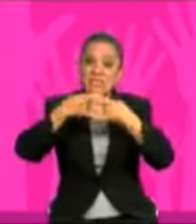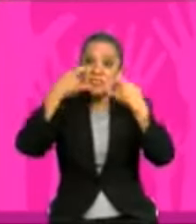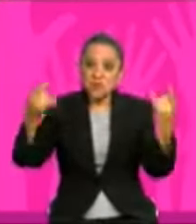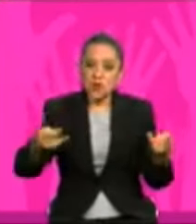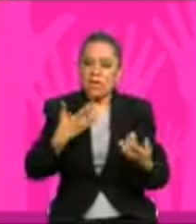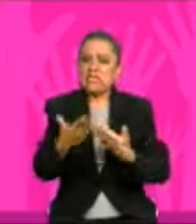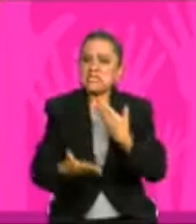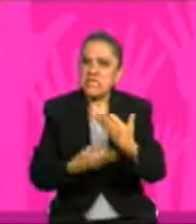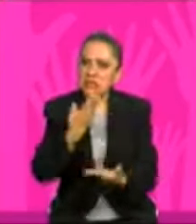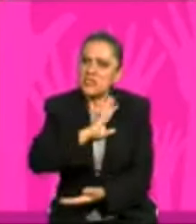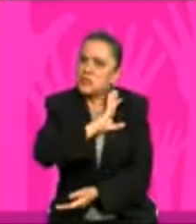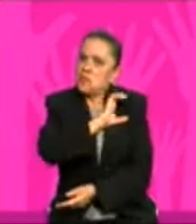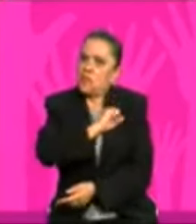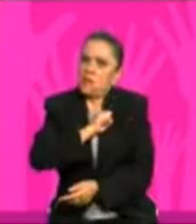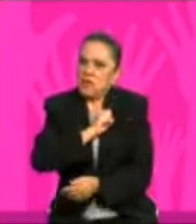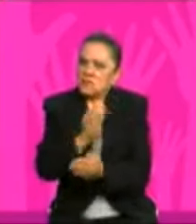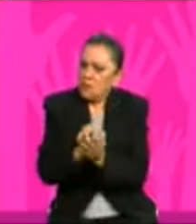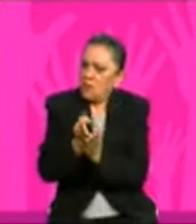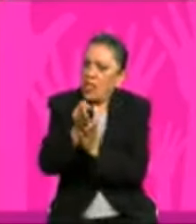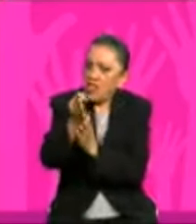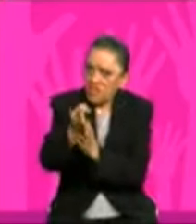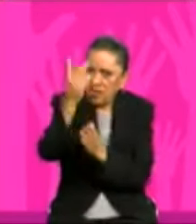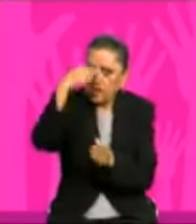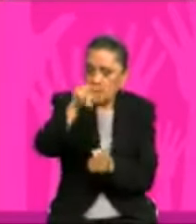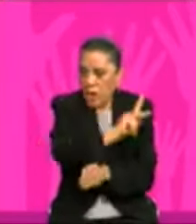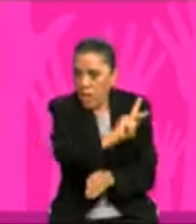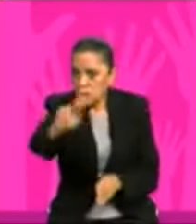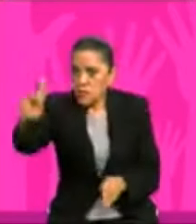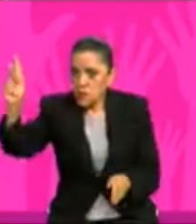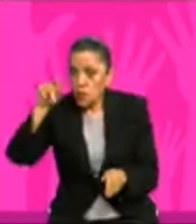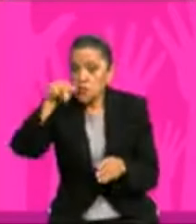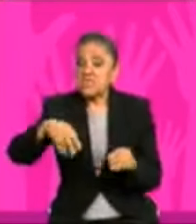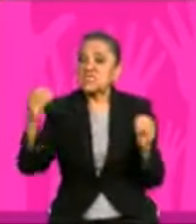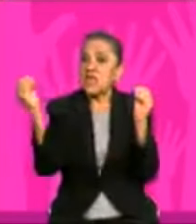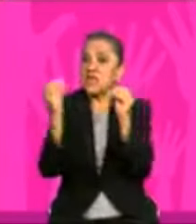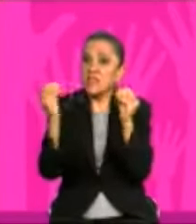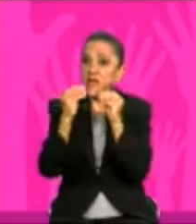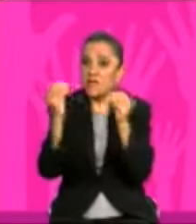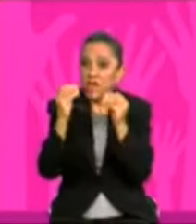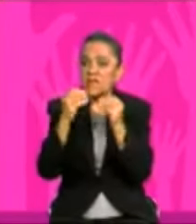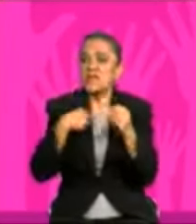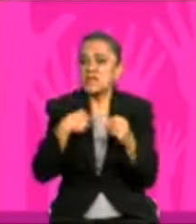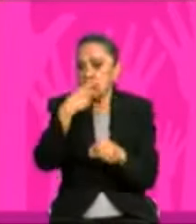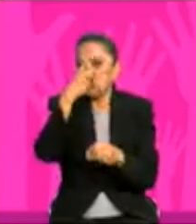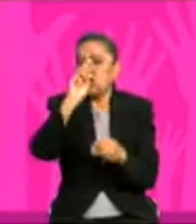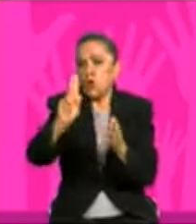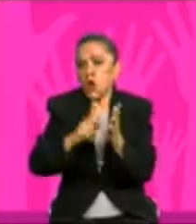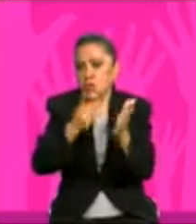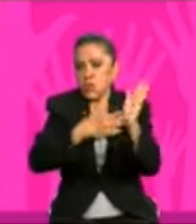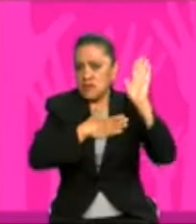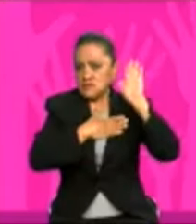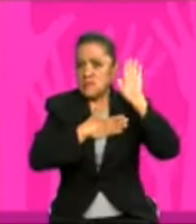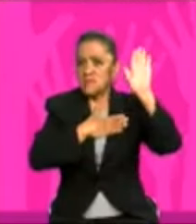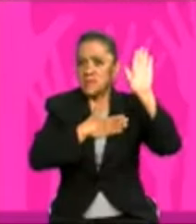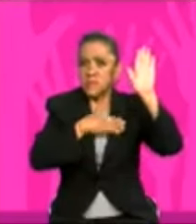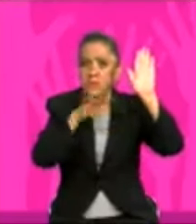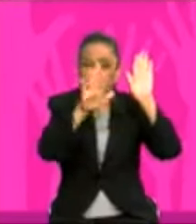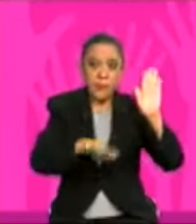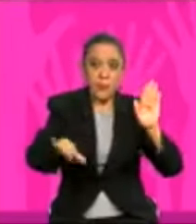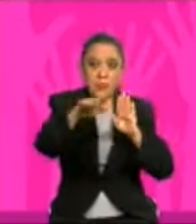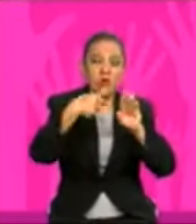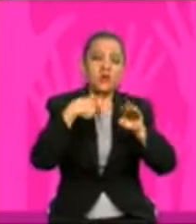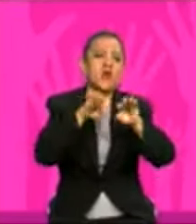y lealtad para todas y todos ustedes. En este debate ratifico mi promesa ante todos.